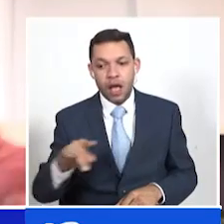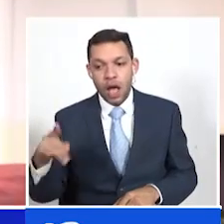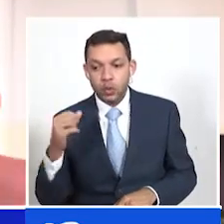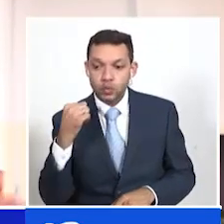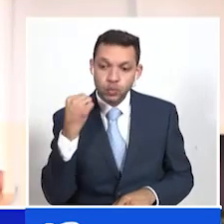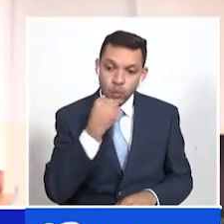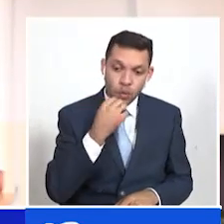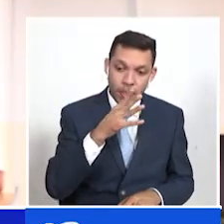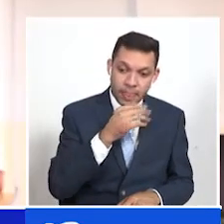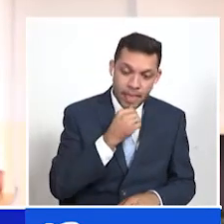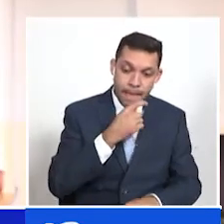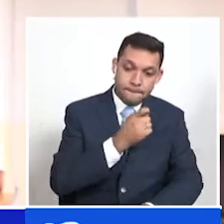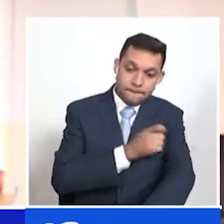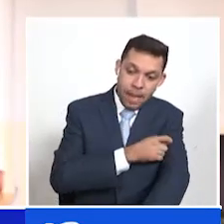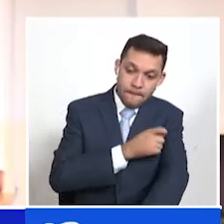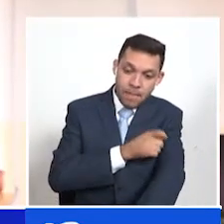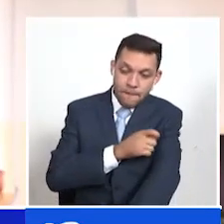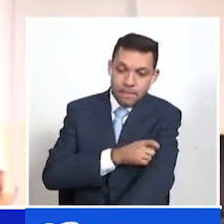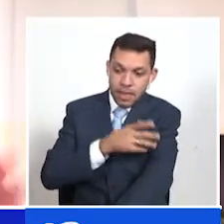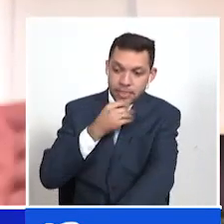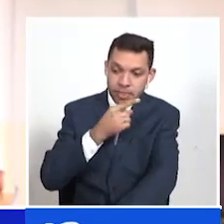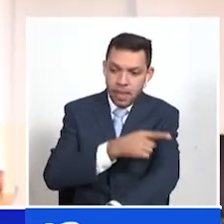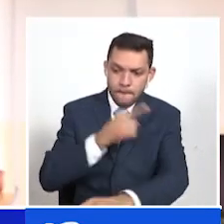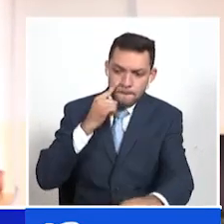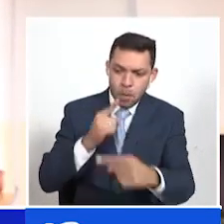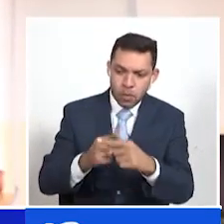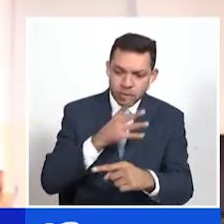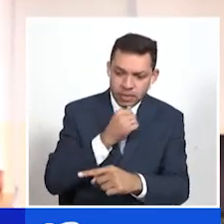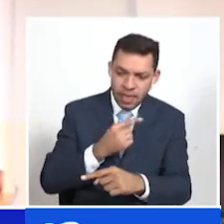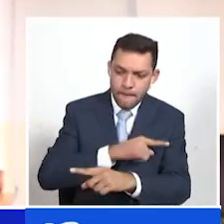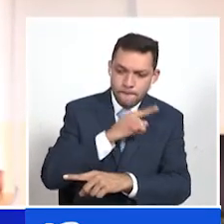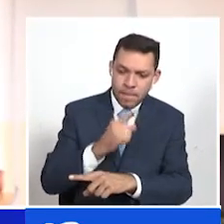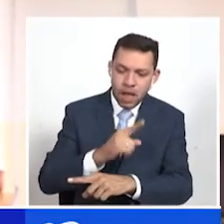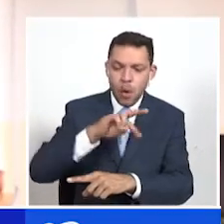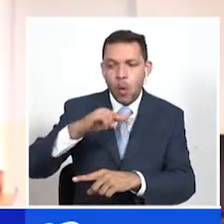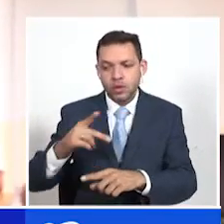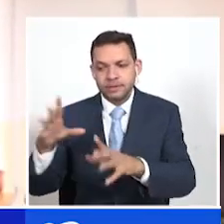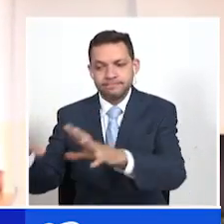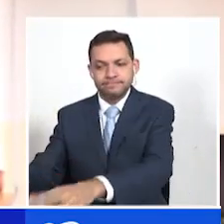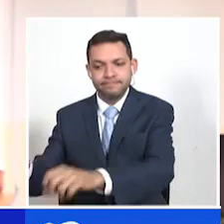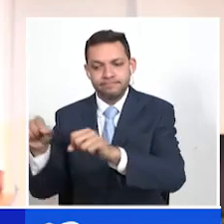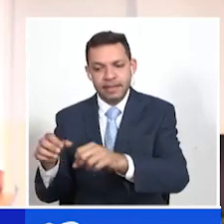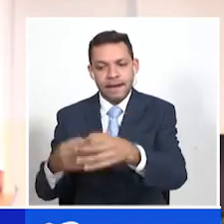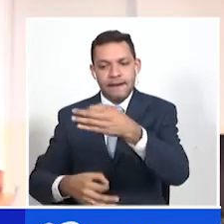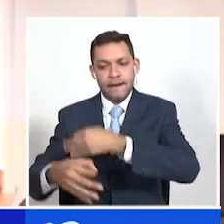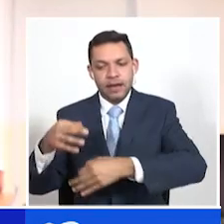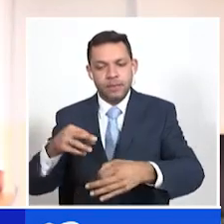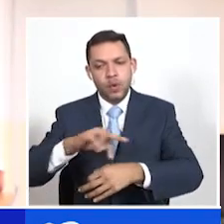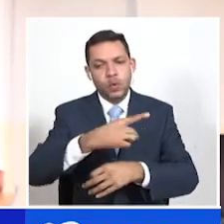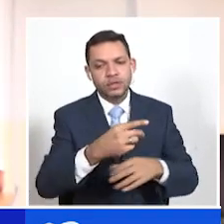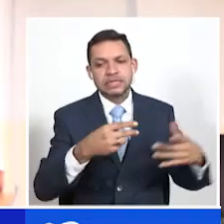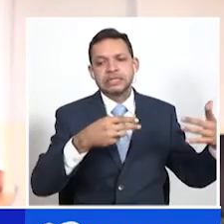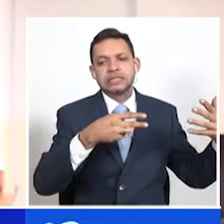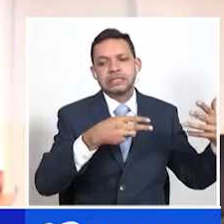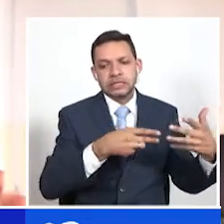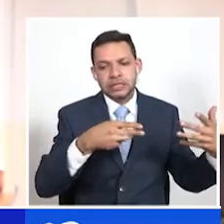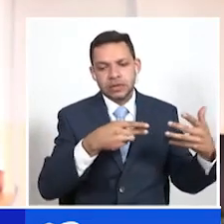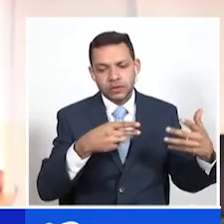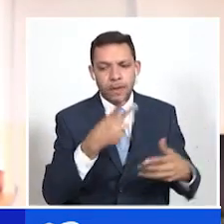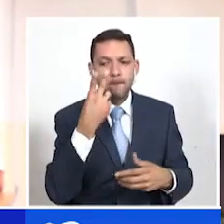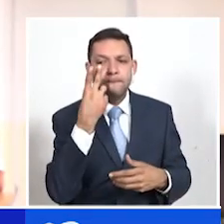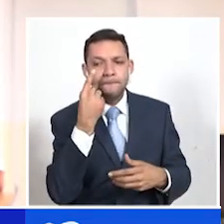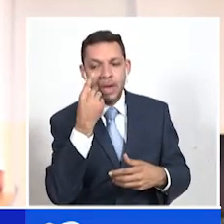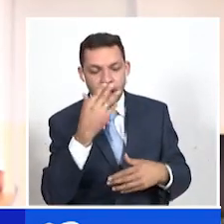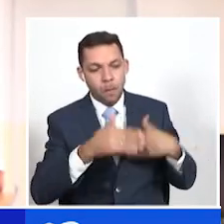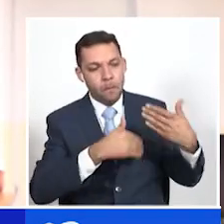o movilizando vacunas de aquellos municipios que no han cumplido metas para enviárselas a municipios como Pereira, Dos Quebradas, Santa Rosa, La Virginia, que han venido